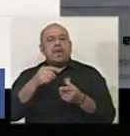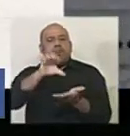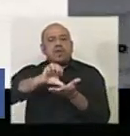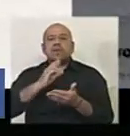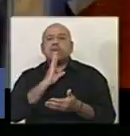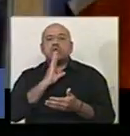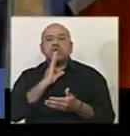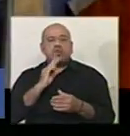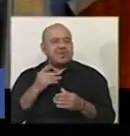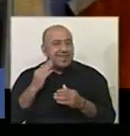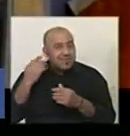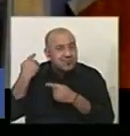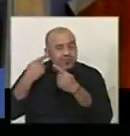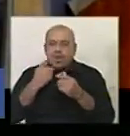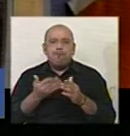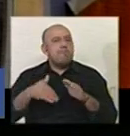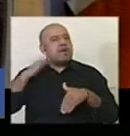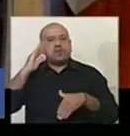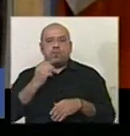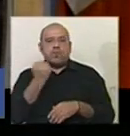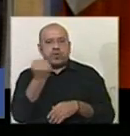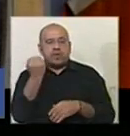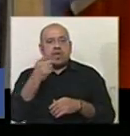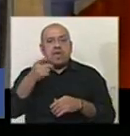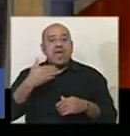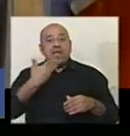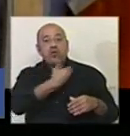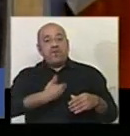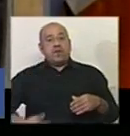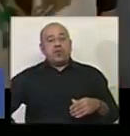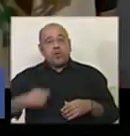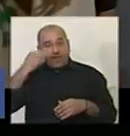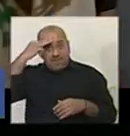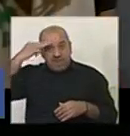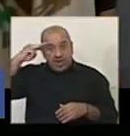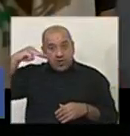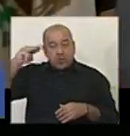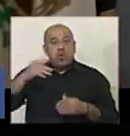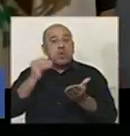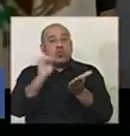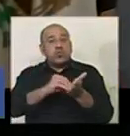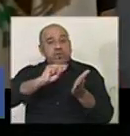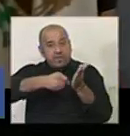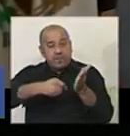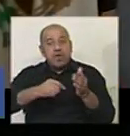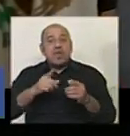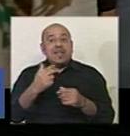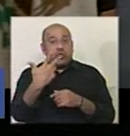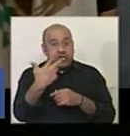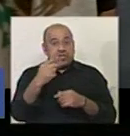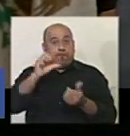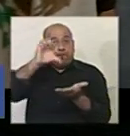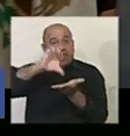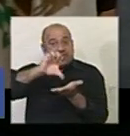de la humanidad. Mientras tanto, el gobierno de México destacó que con la firma las tres naciones modernizan el